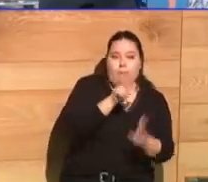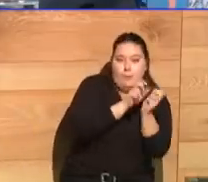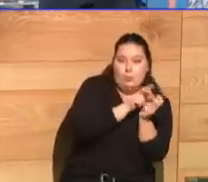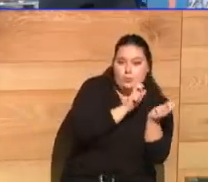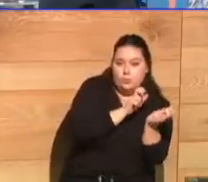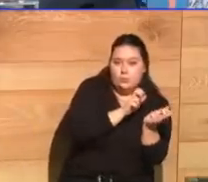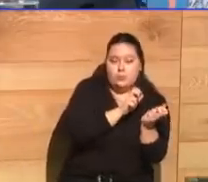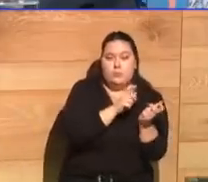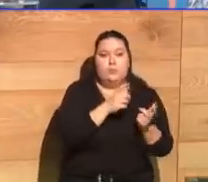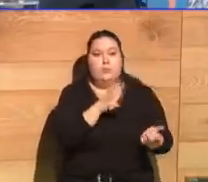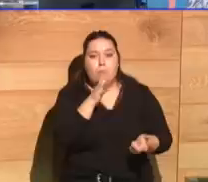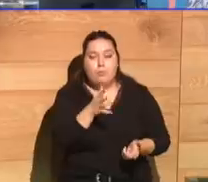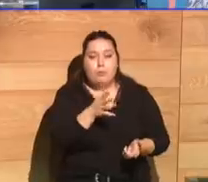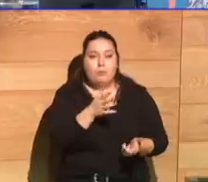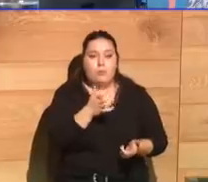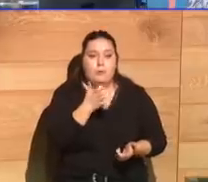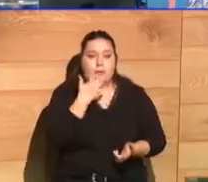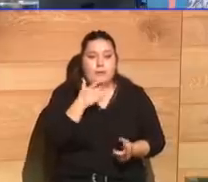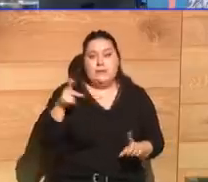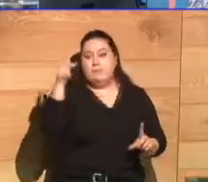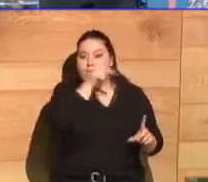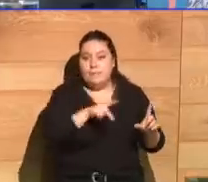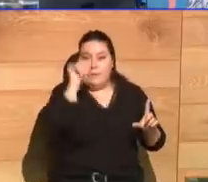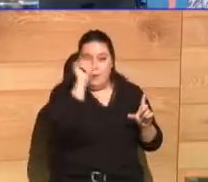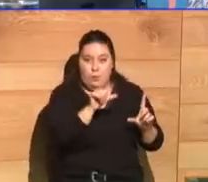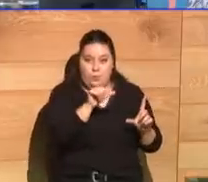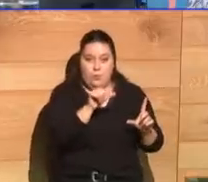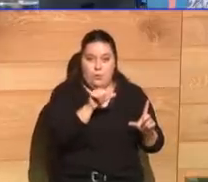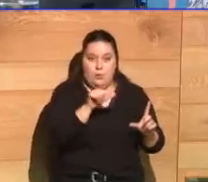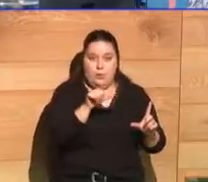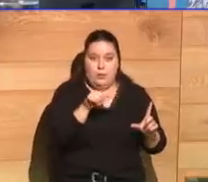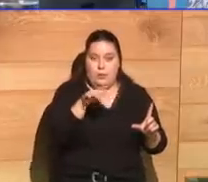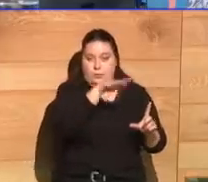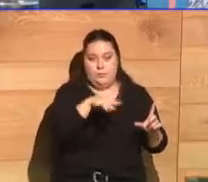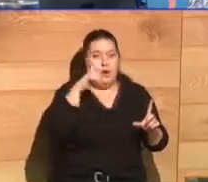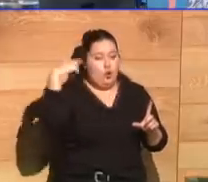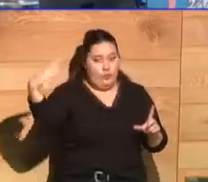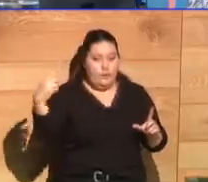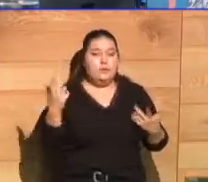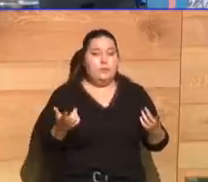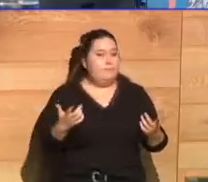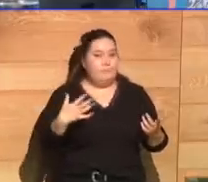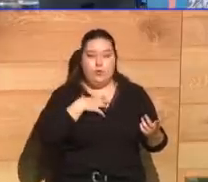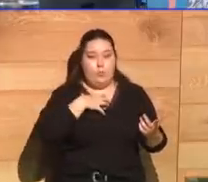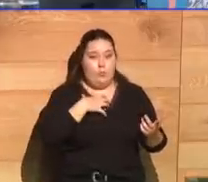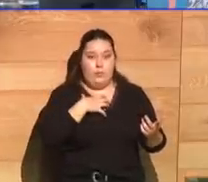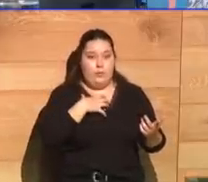Era de impuestos. Que tenía, si rodaban la película como estaba previsto en los Pinewood, en Londres, ya no podía, claro, tener más de la mitad del